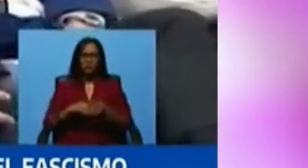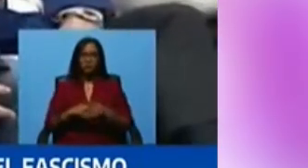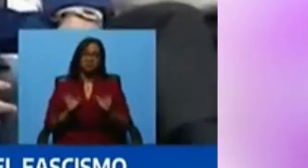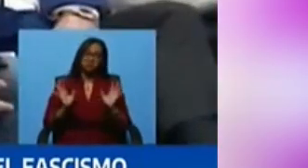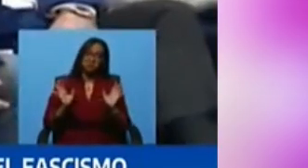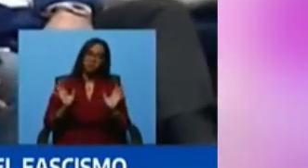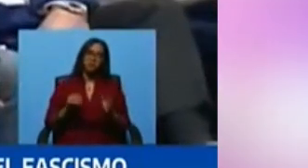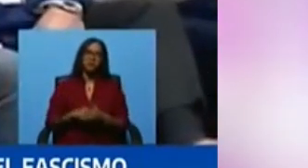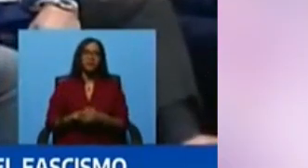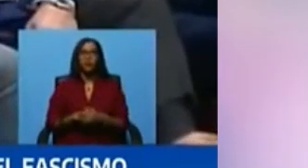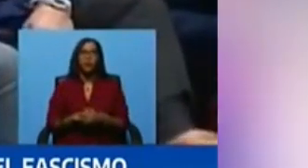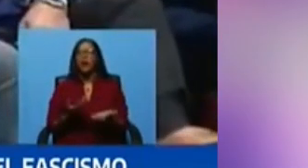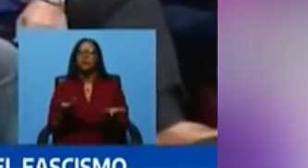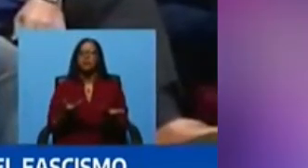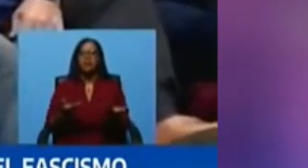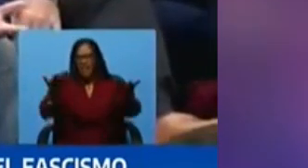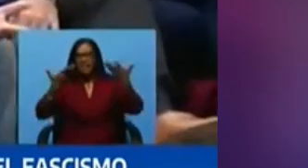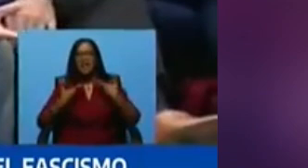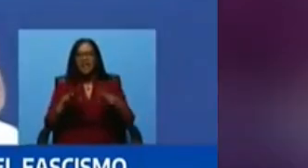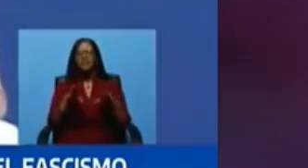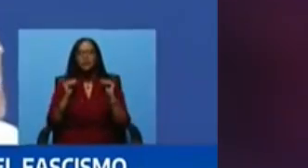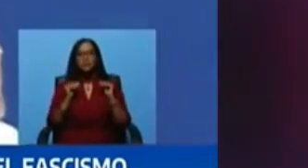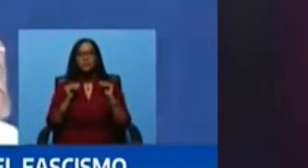bueno, al que le cae, le chupa, pues.